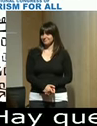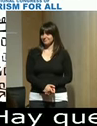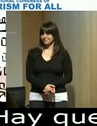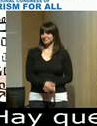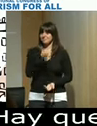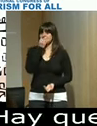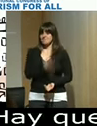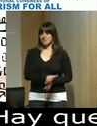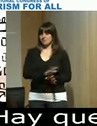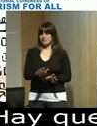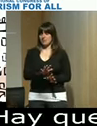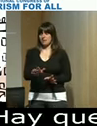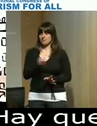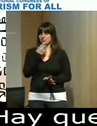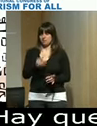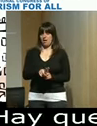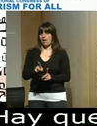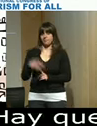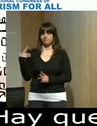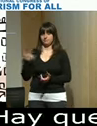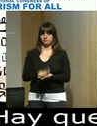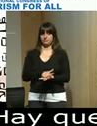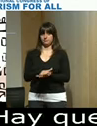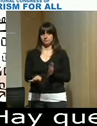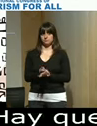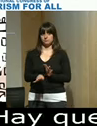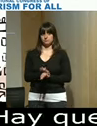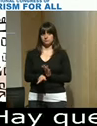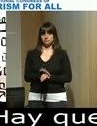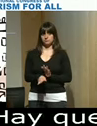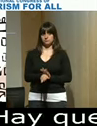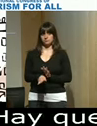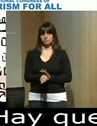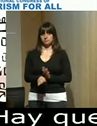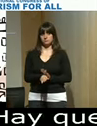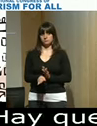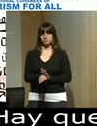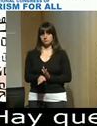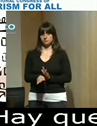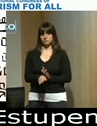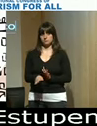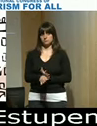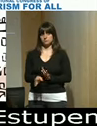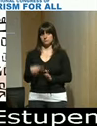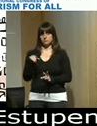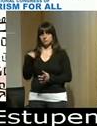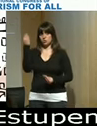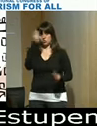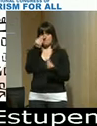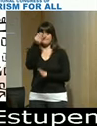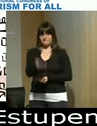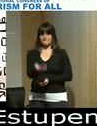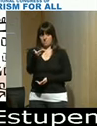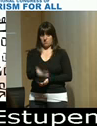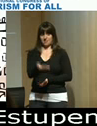No, Bien, no, no. Pues, como os está estaba bien. comentando, Se queda ahí. yo creo que siempre es